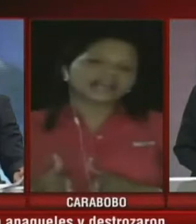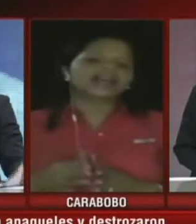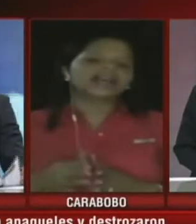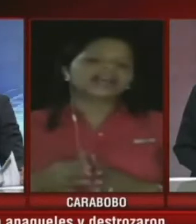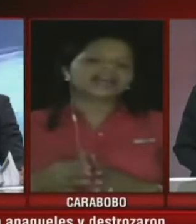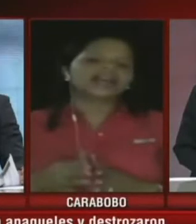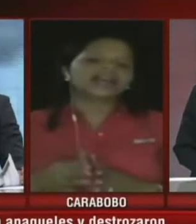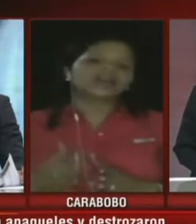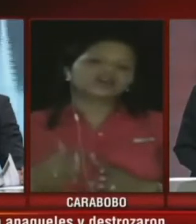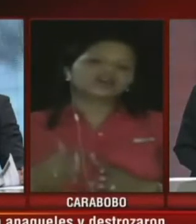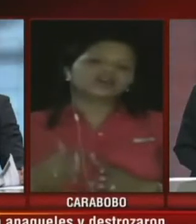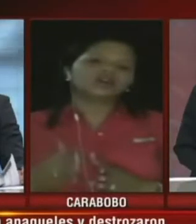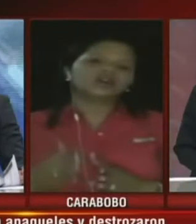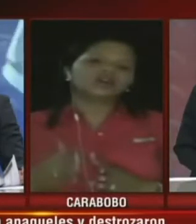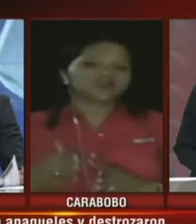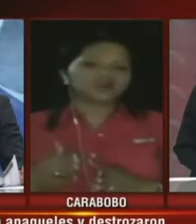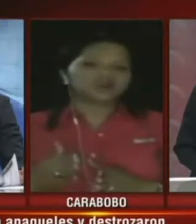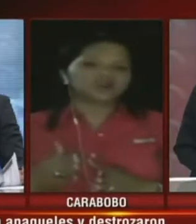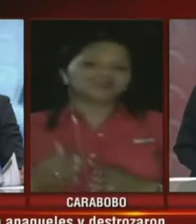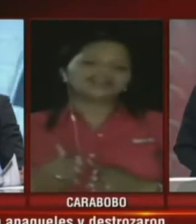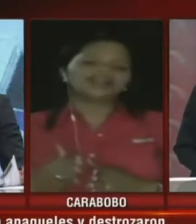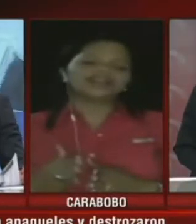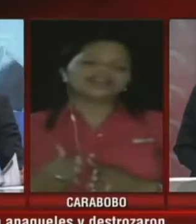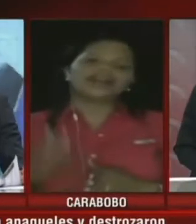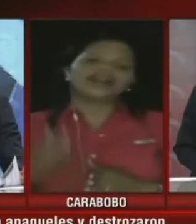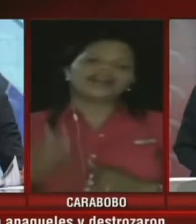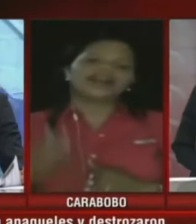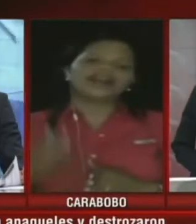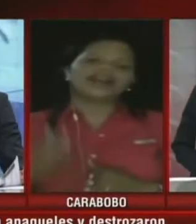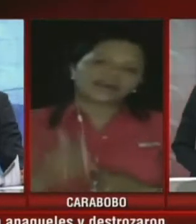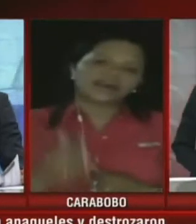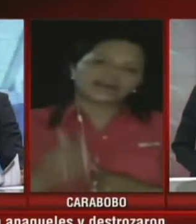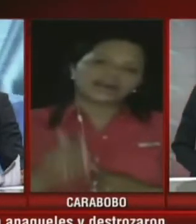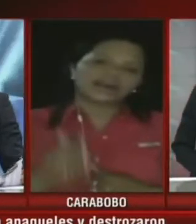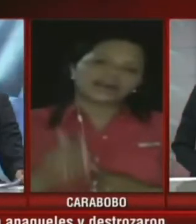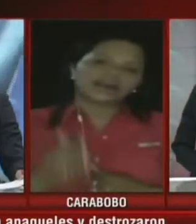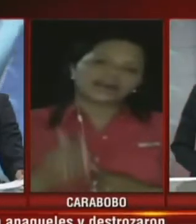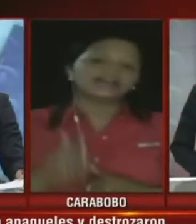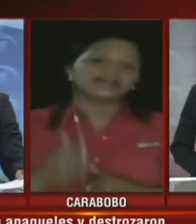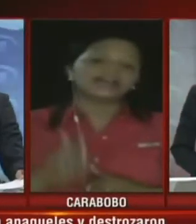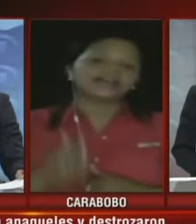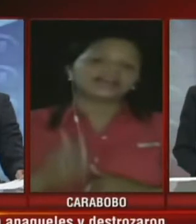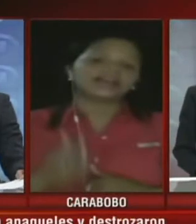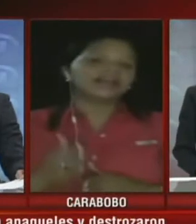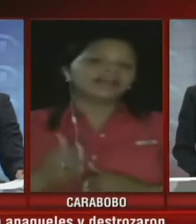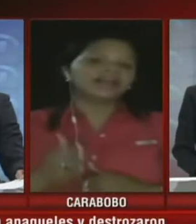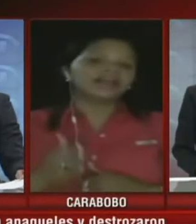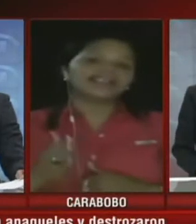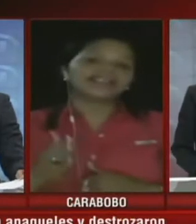de los puertos más importantes que se encuentran en el país para la descarga de los alimentos y todos los